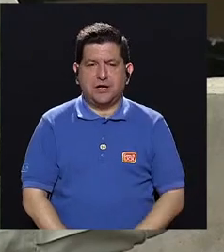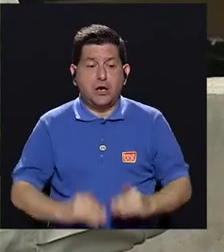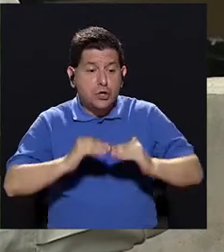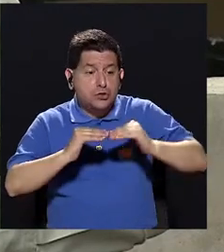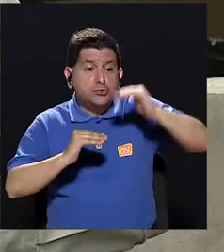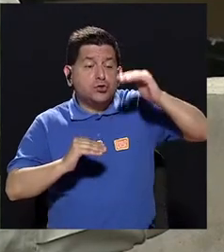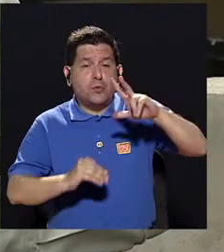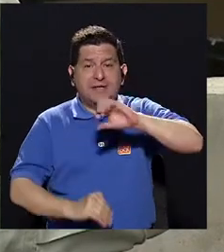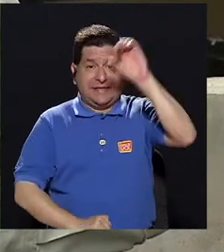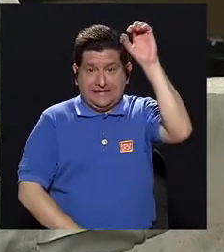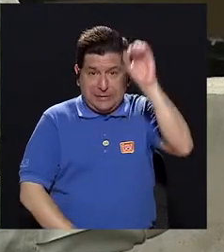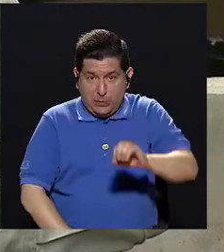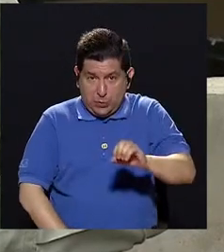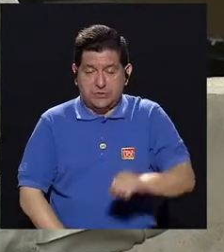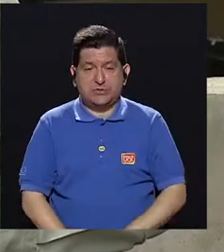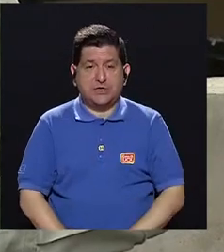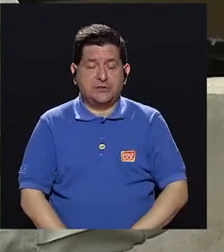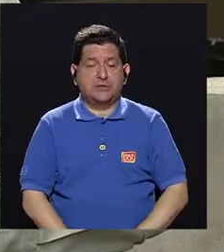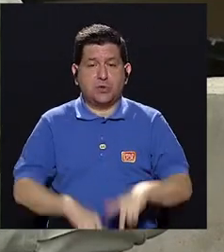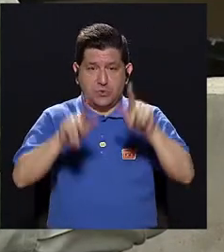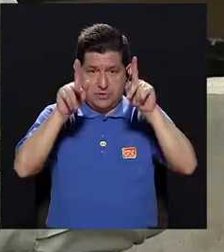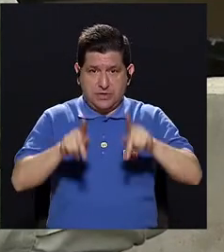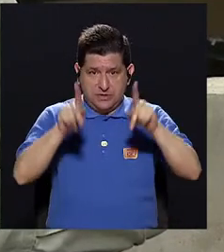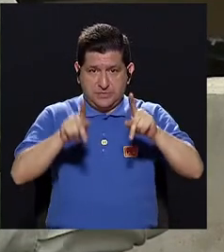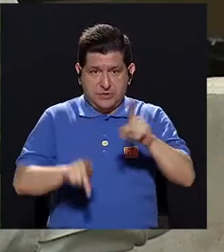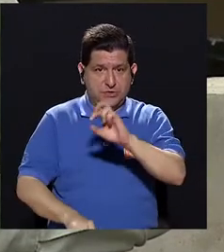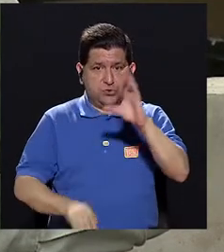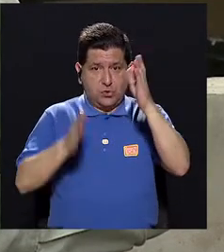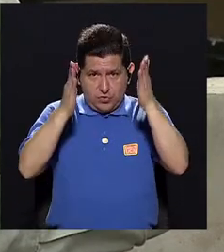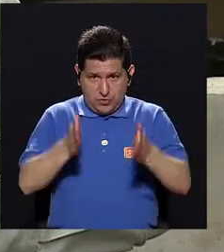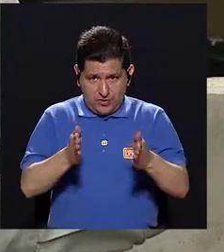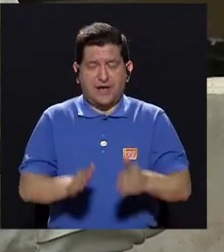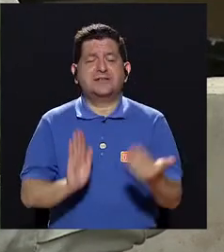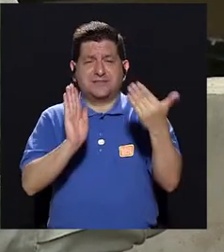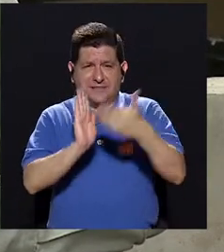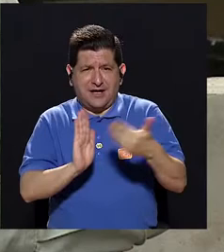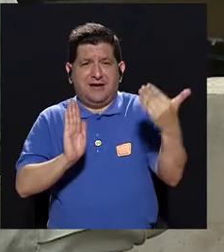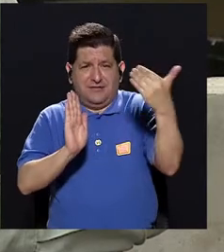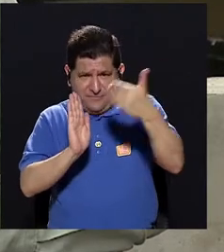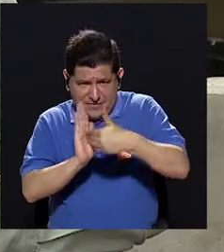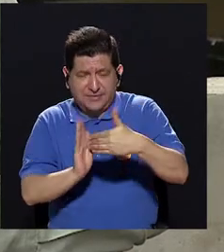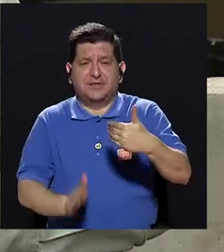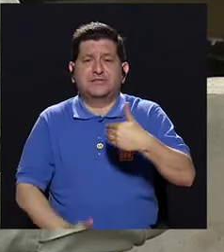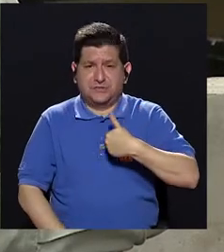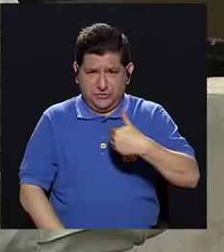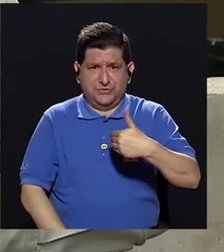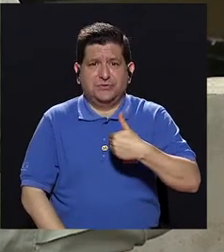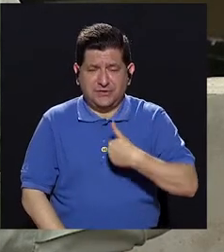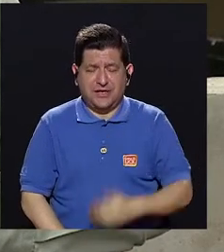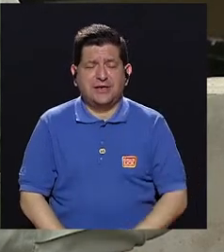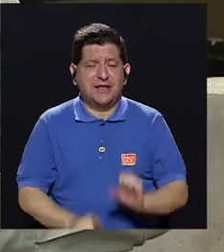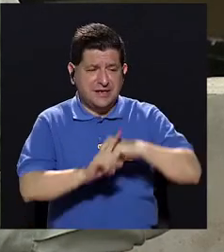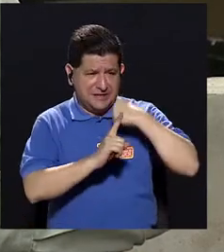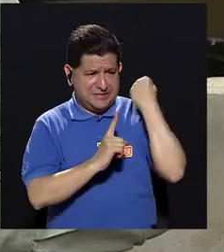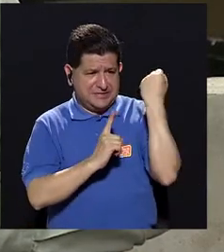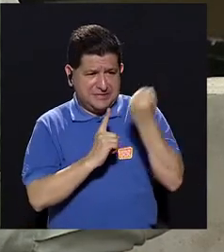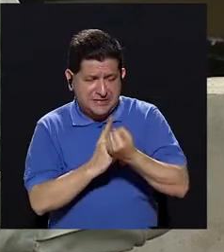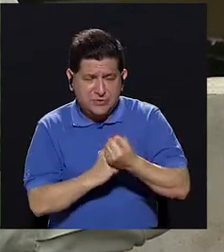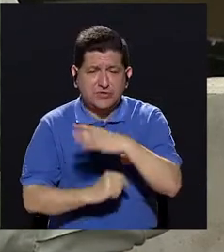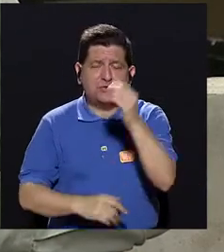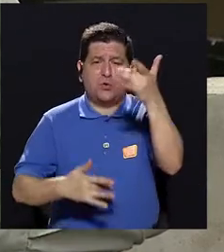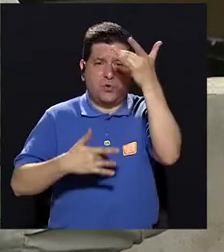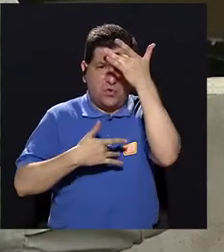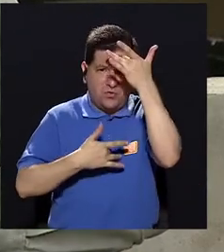Social, más de un 30% de las costarricenses padecen algún tipo de condición